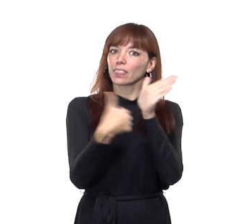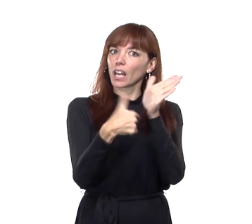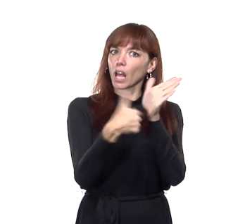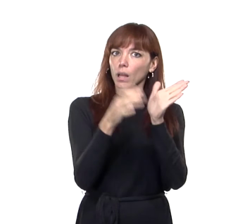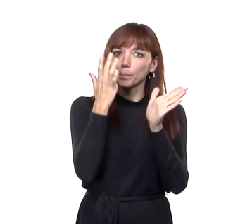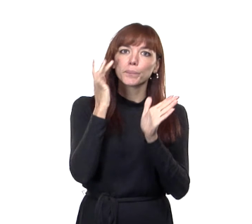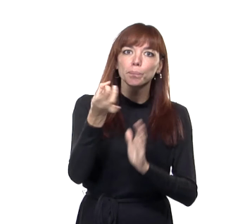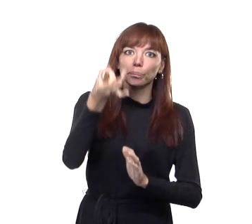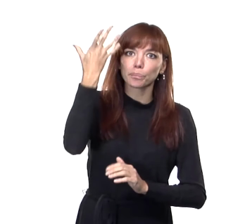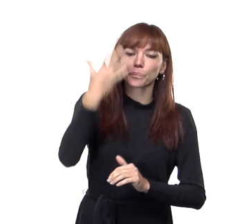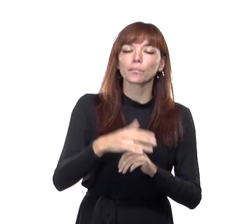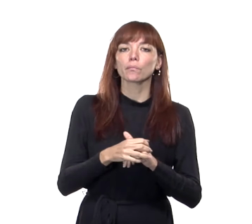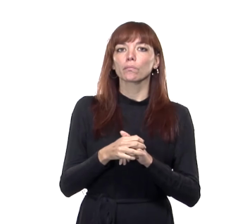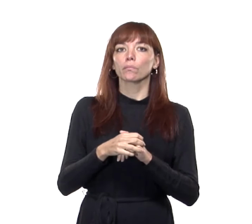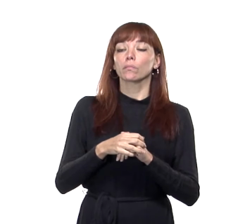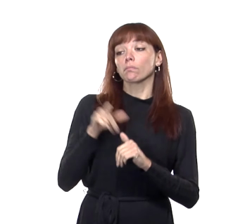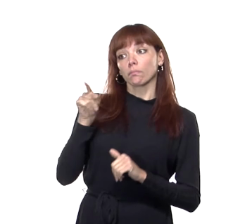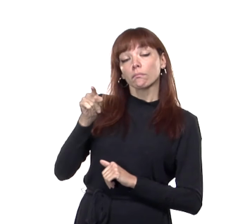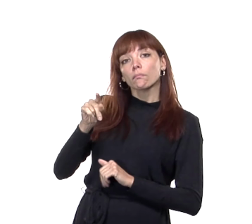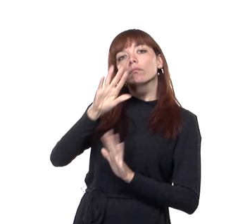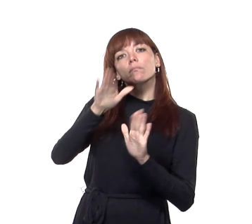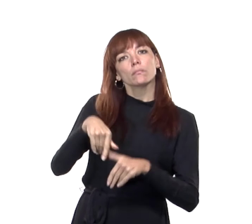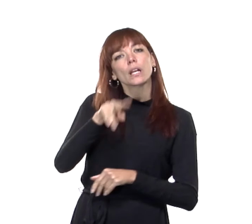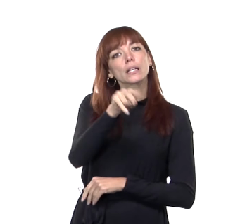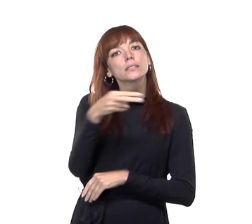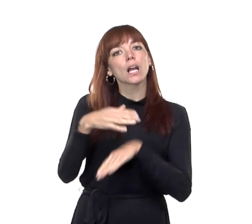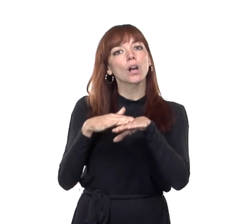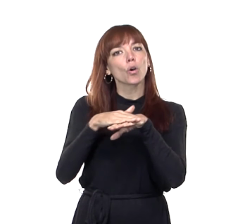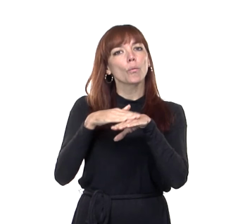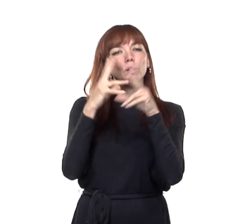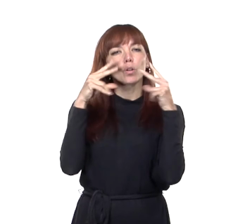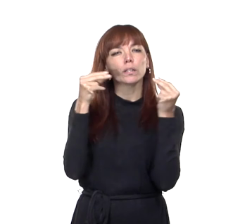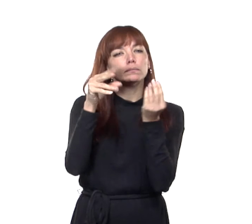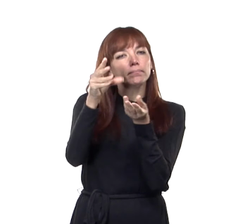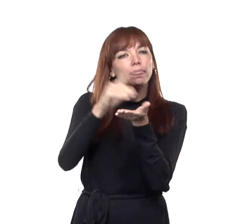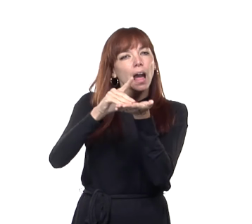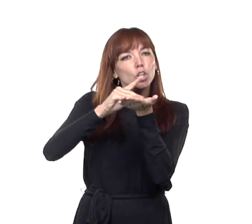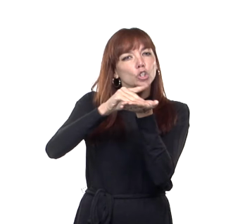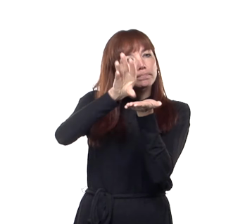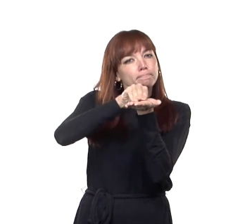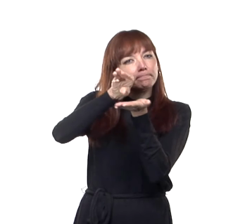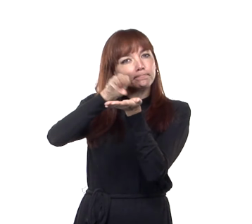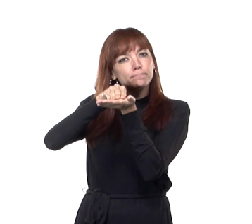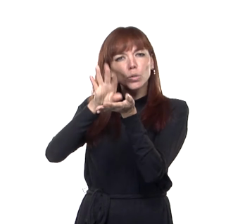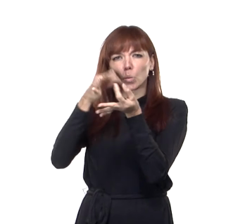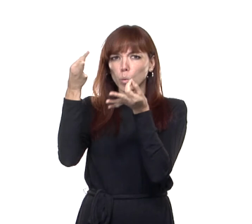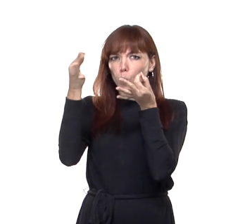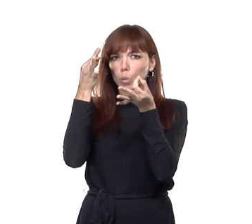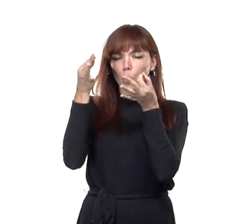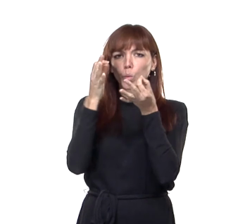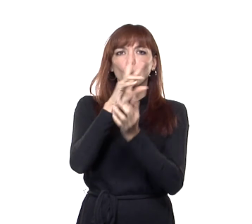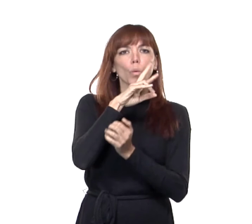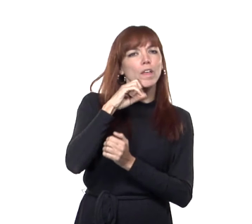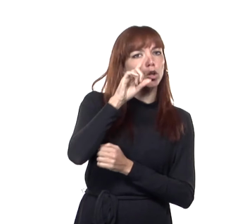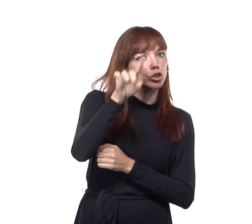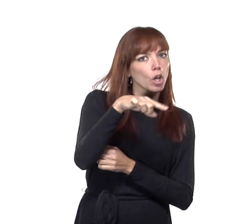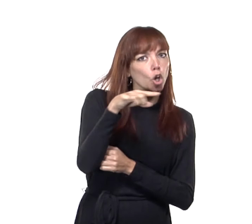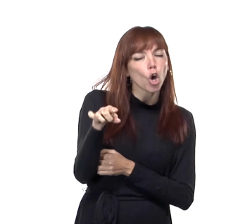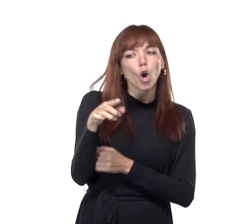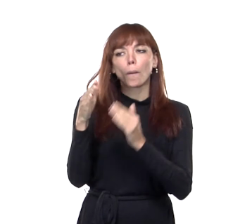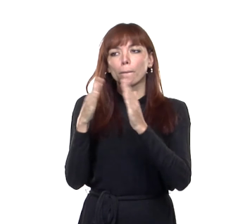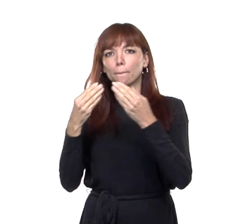y el resultado es que el gobierno holandés tenía muchísimos datos sobre sus ciudadanos no solamente si eran judíos o no pero